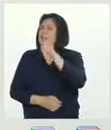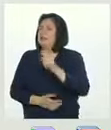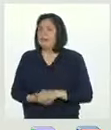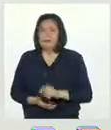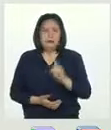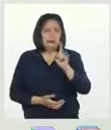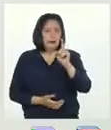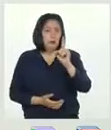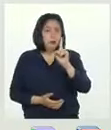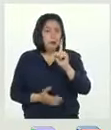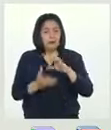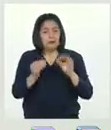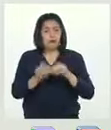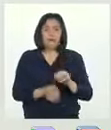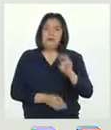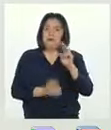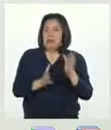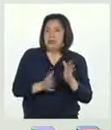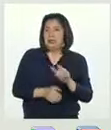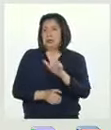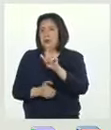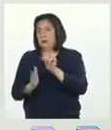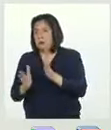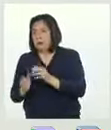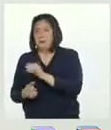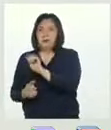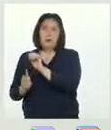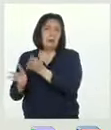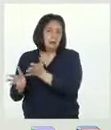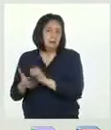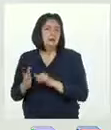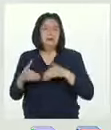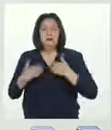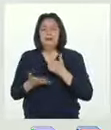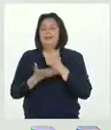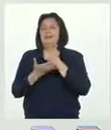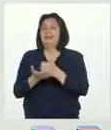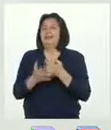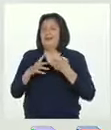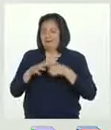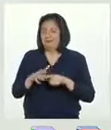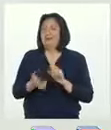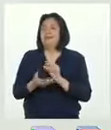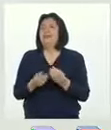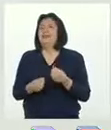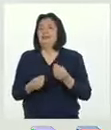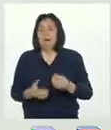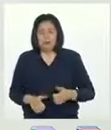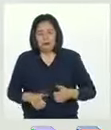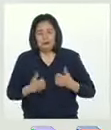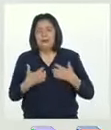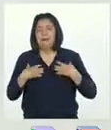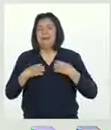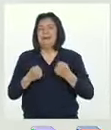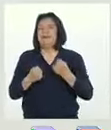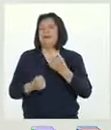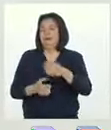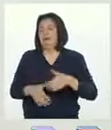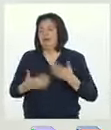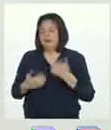casos presentados, el de María, el de Luis o el de Ana, para poder ayudarles a iniciar un estilo de vida más sano y